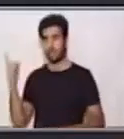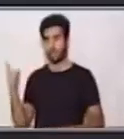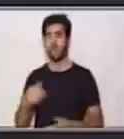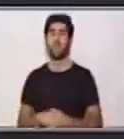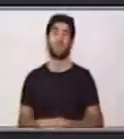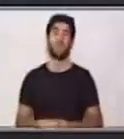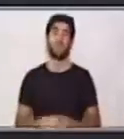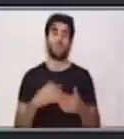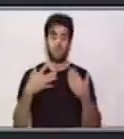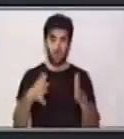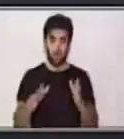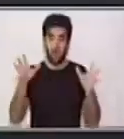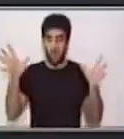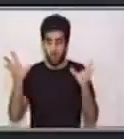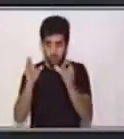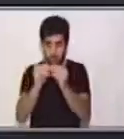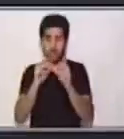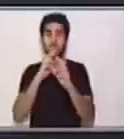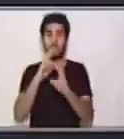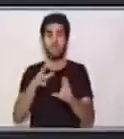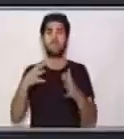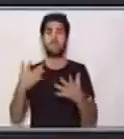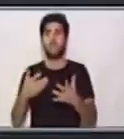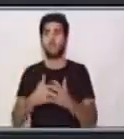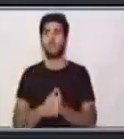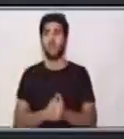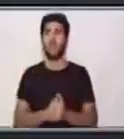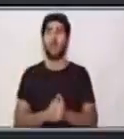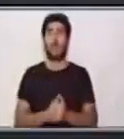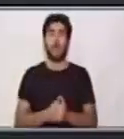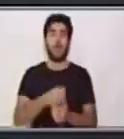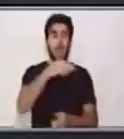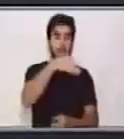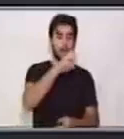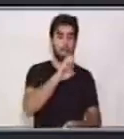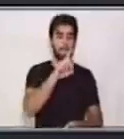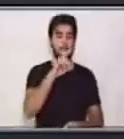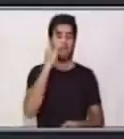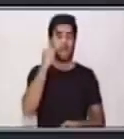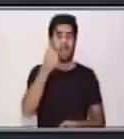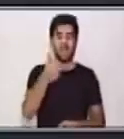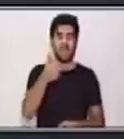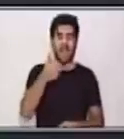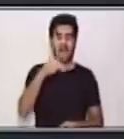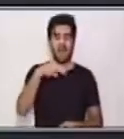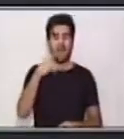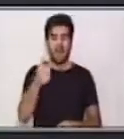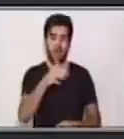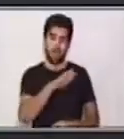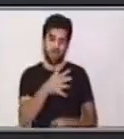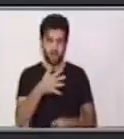Y luego, al realizar la operación, nos va a dar que la mediana